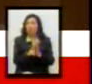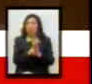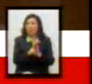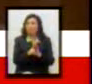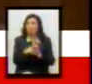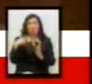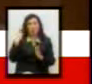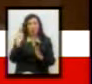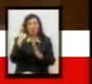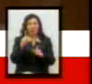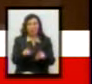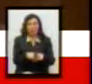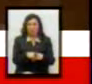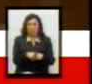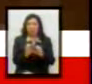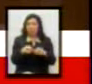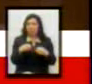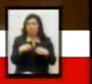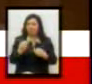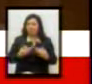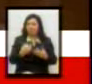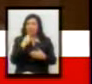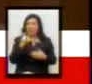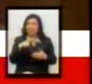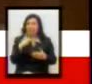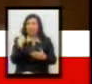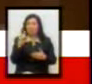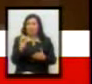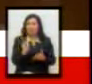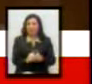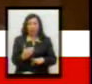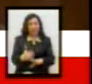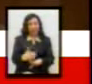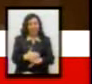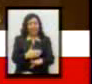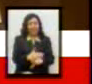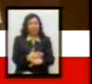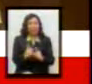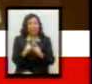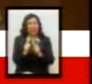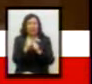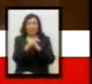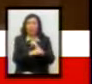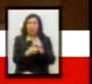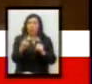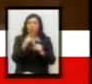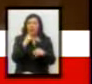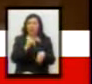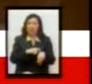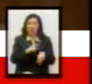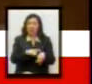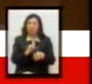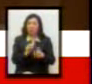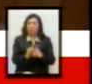política para también asignar el presupuesto necesario para desarrollar la encuesta nacional de uso del tiempo.